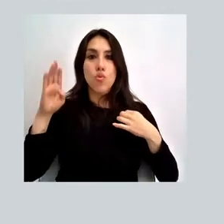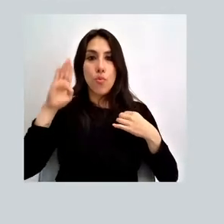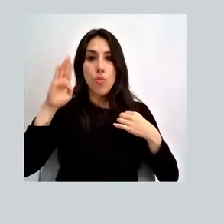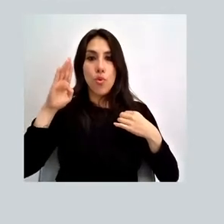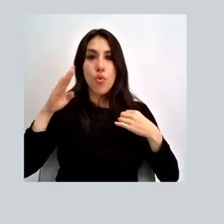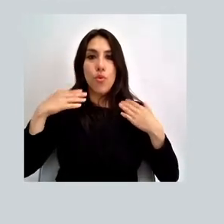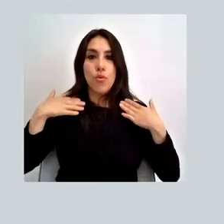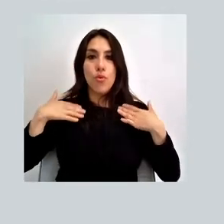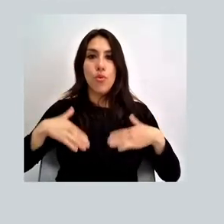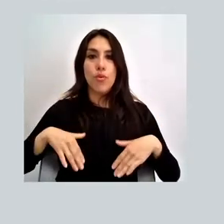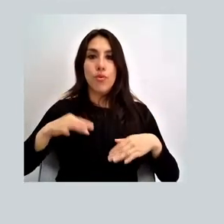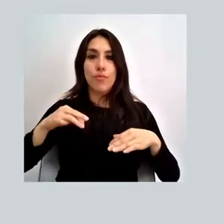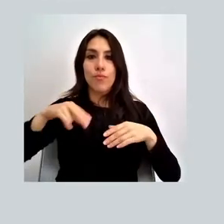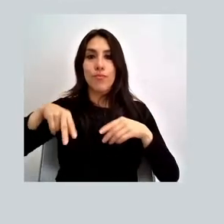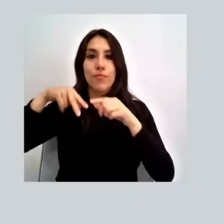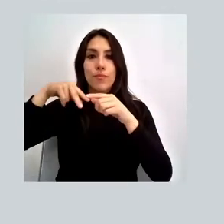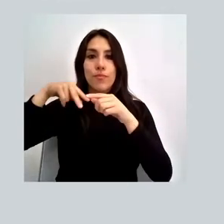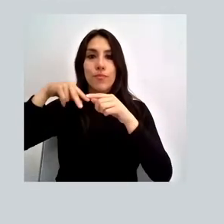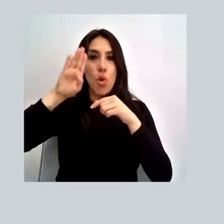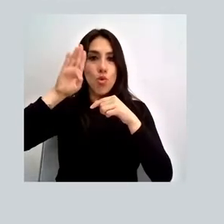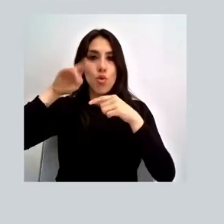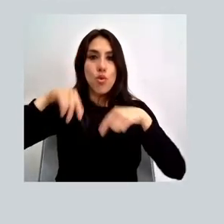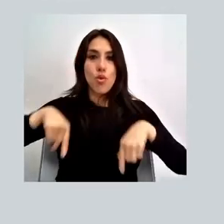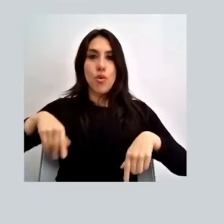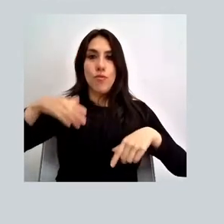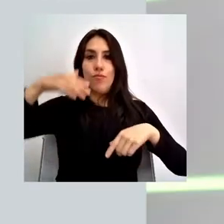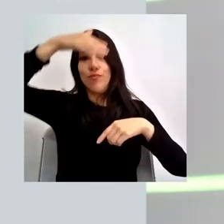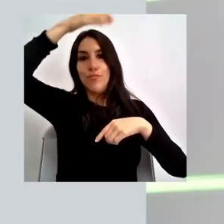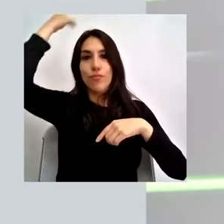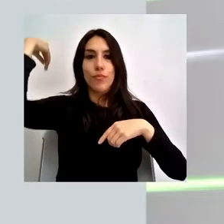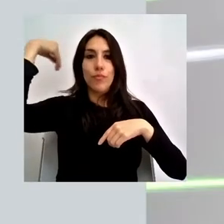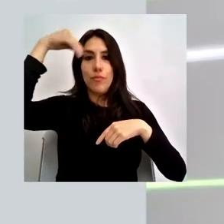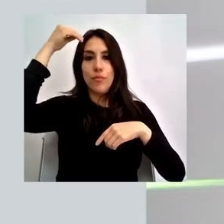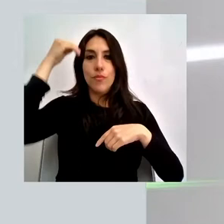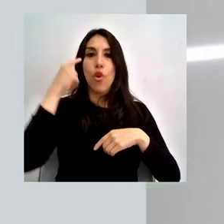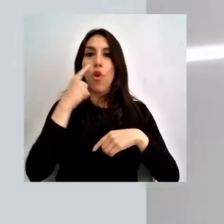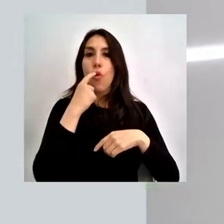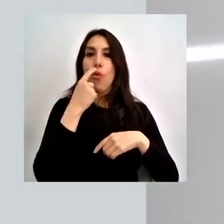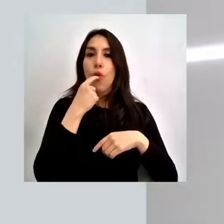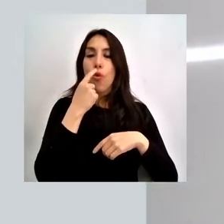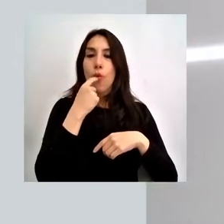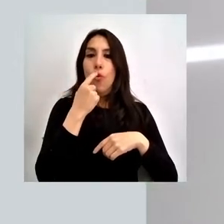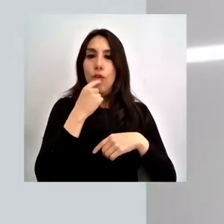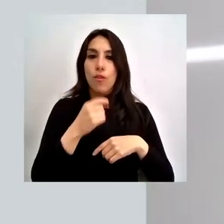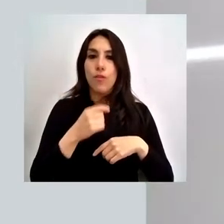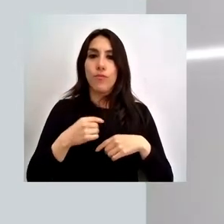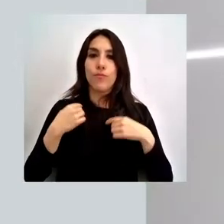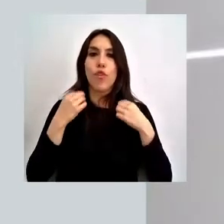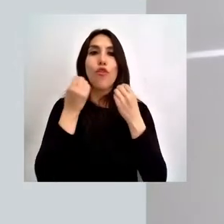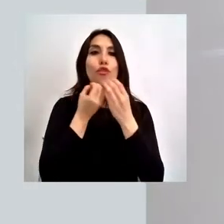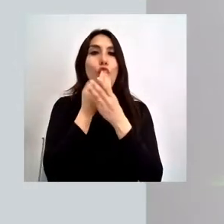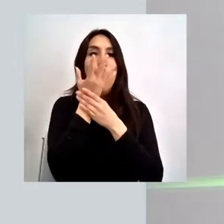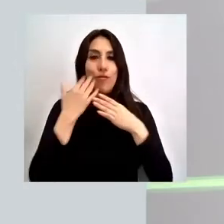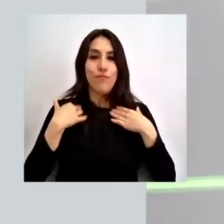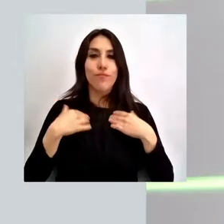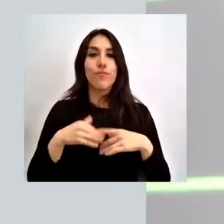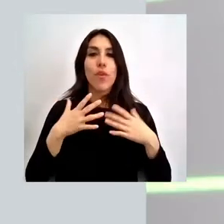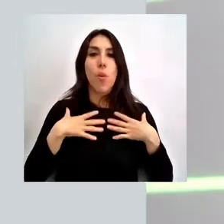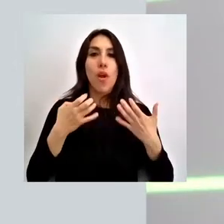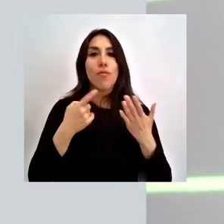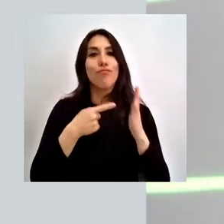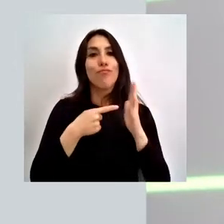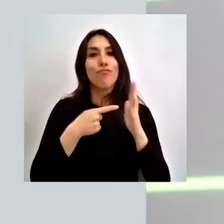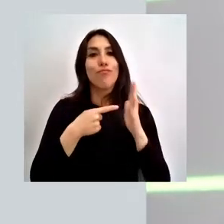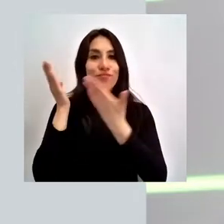un pañuelo con flores de diferentes colores quiero comenzar saludando a mi compañera de conducción que rené garcía